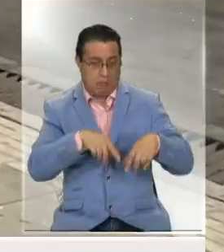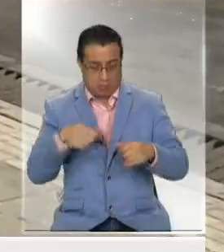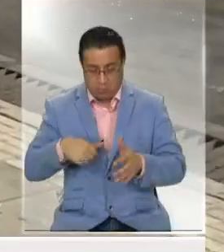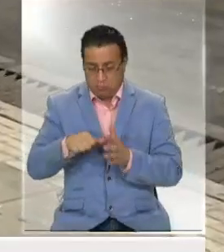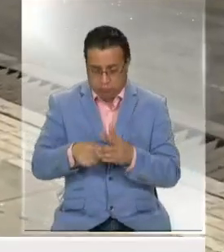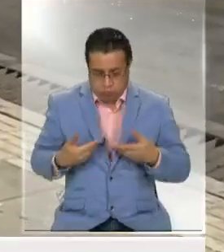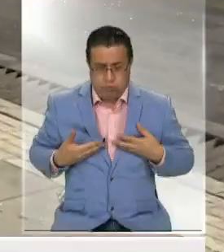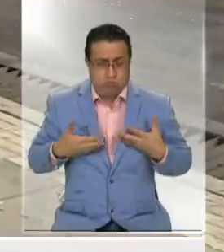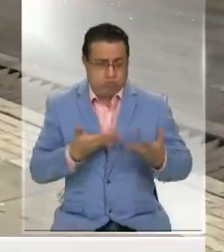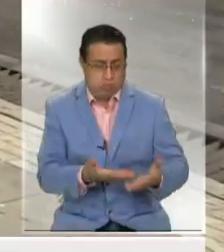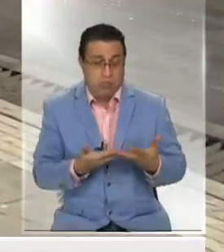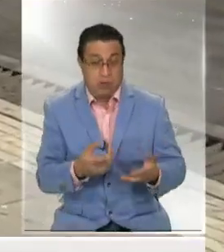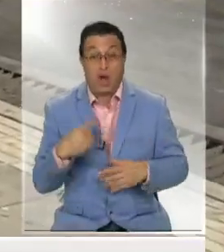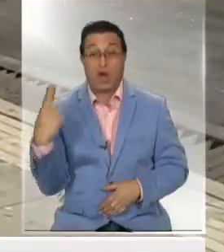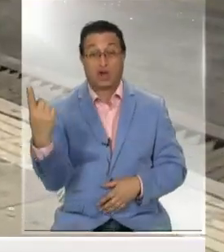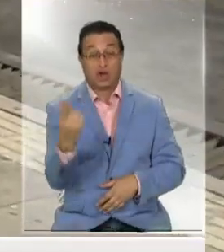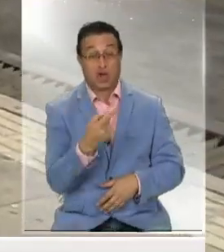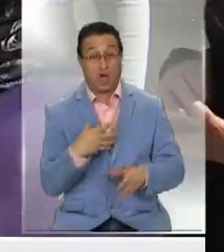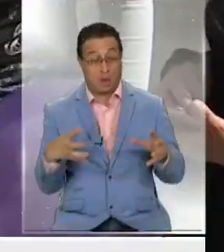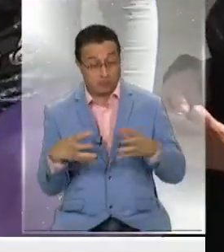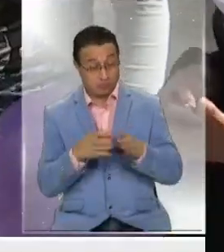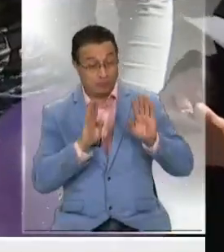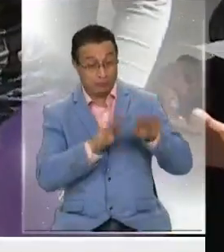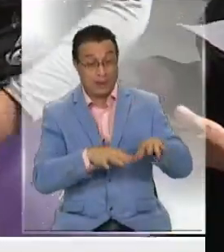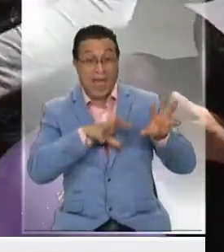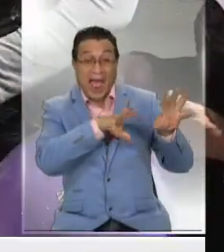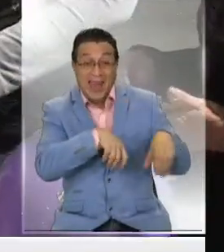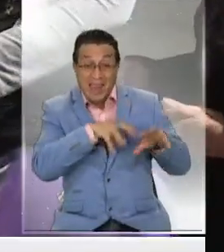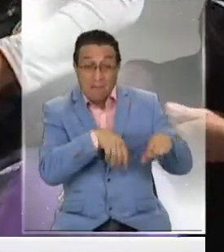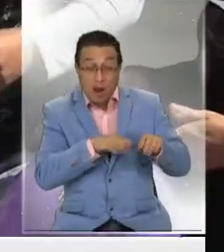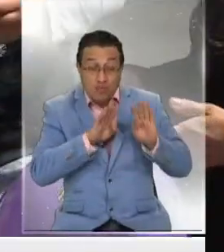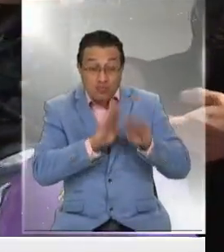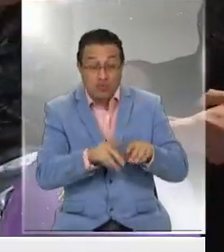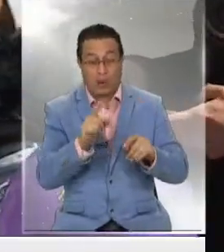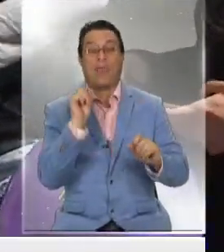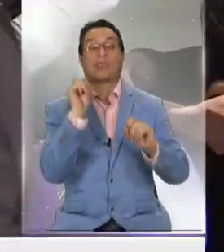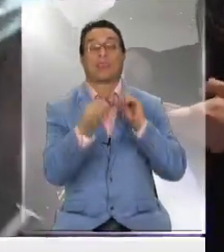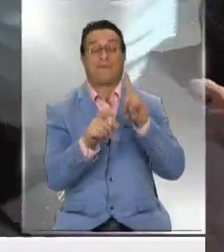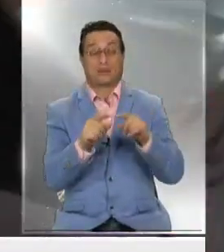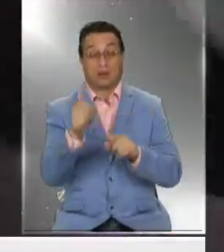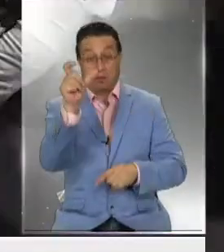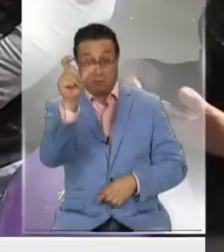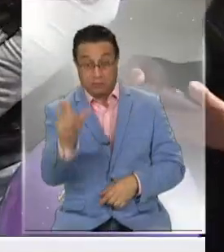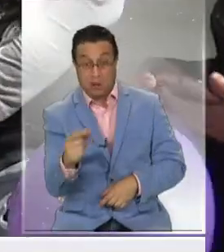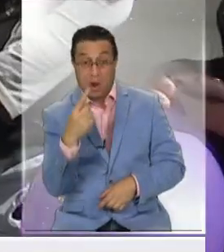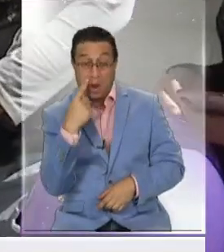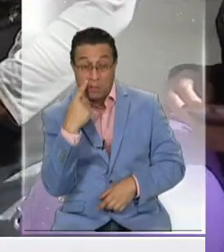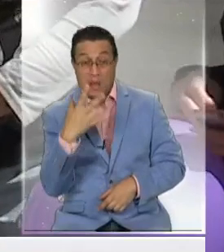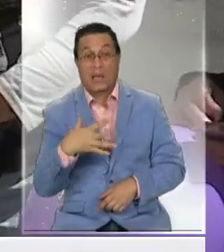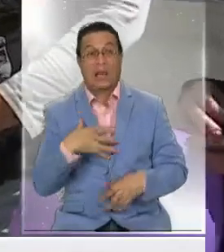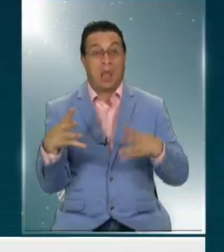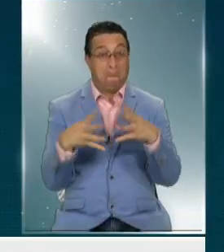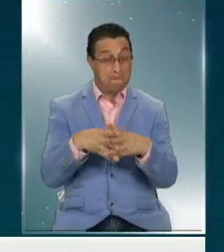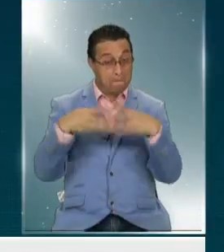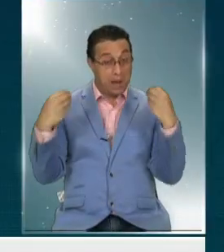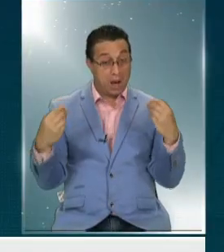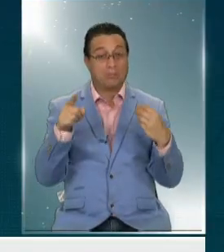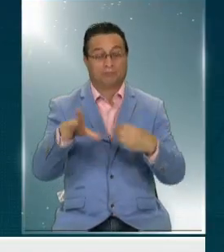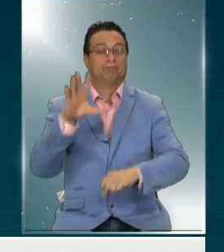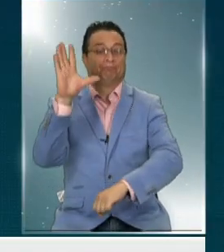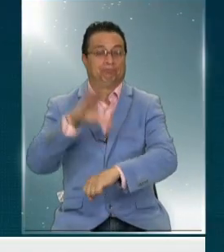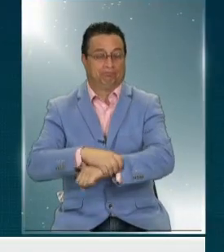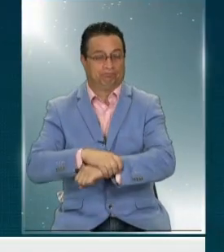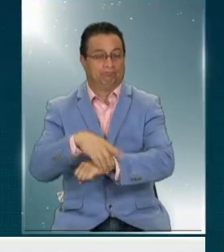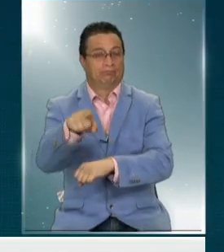Por eso es que agrupaciones animalistas y vecinos salieron en su defensa y pese a que el presunto autor intentó darse a la fuga, este fue detenido